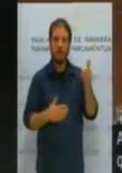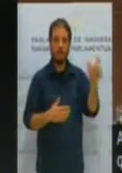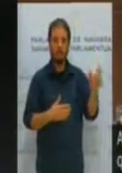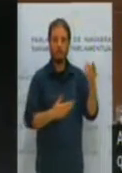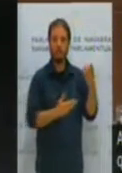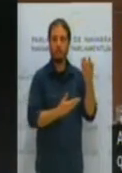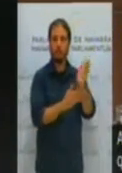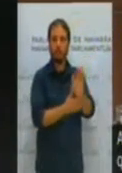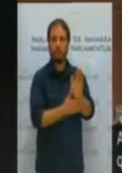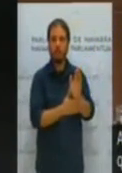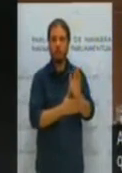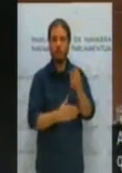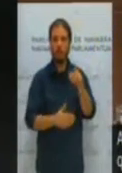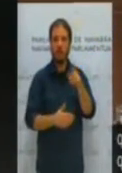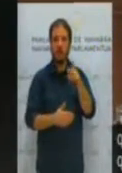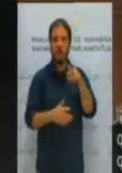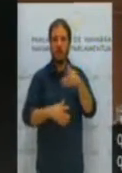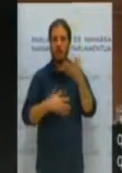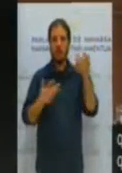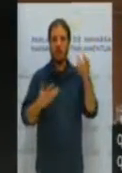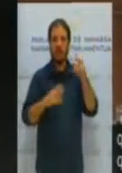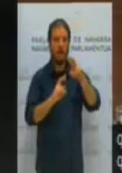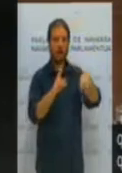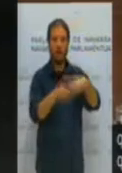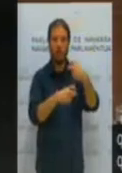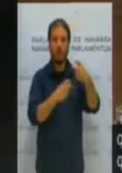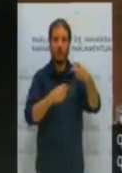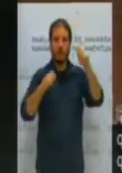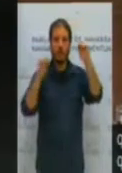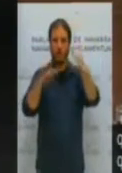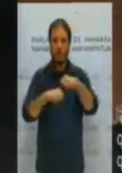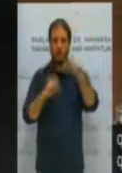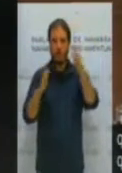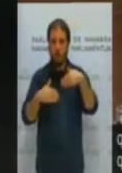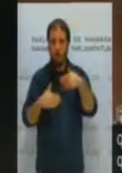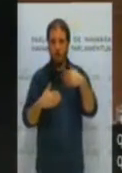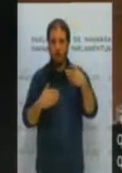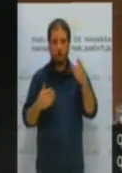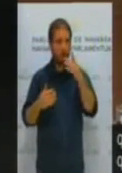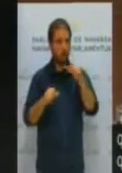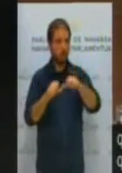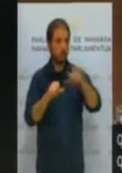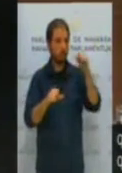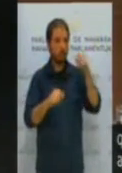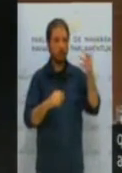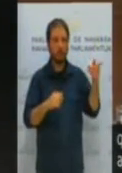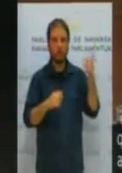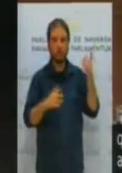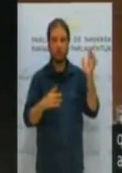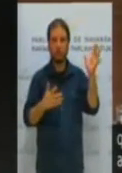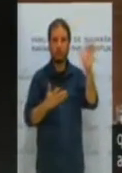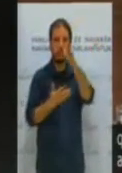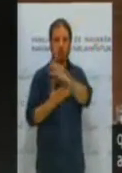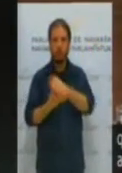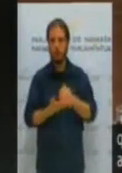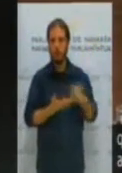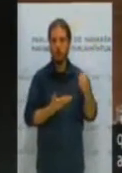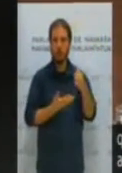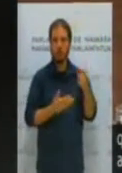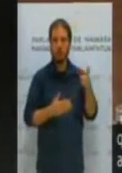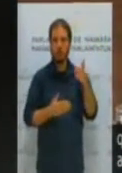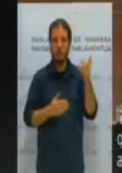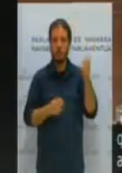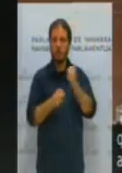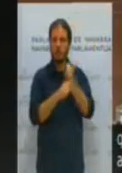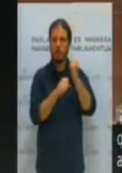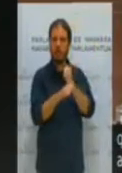a pesar de que no haya consenso en su renovación, sí que hay un amplio acuerdo en cuanto a respaldar la labor y